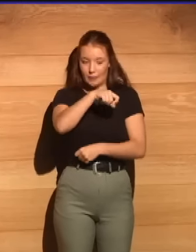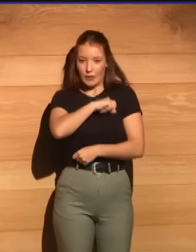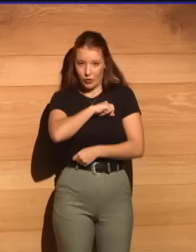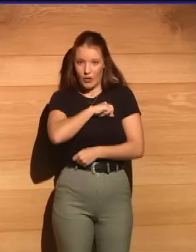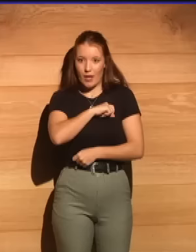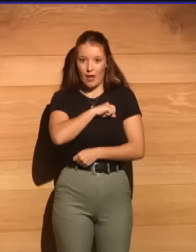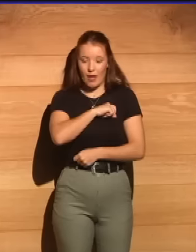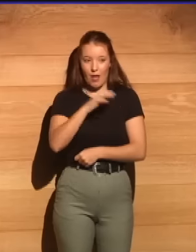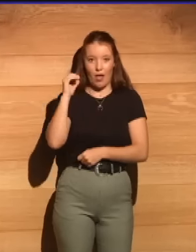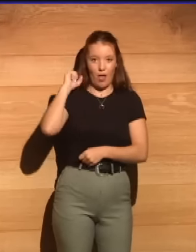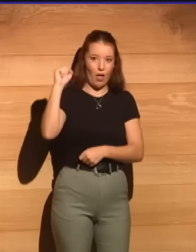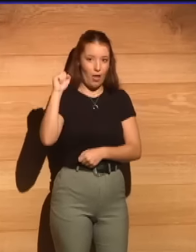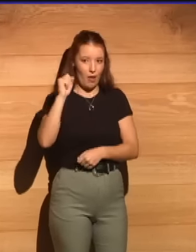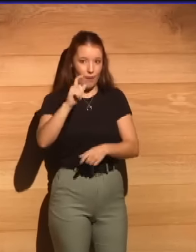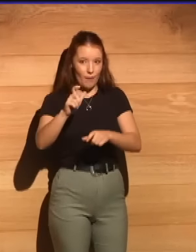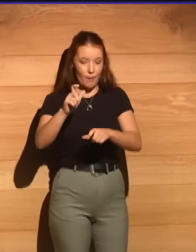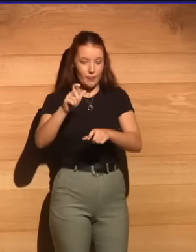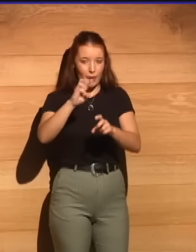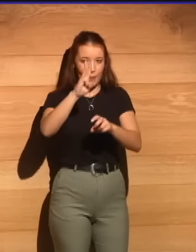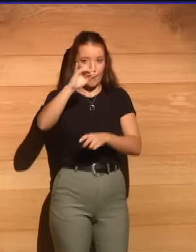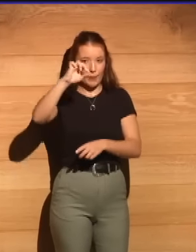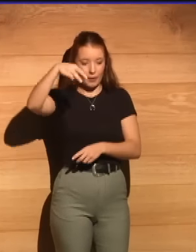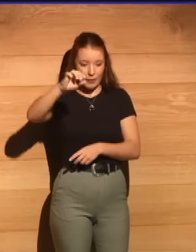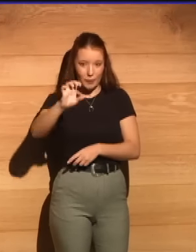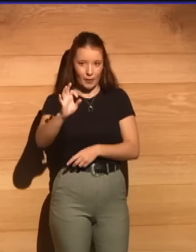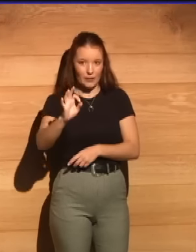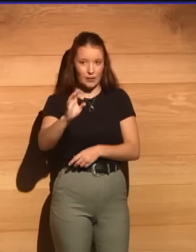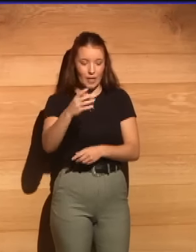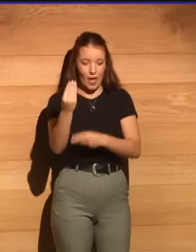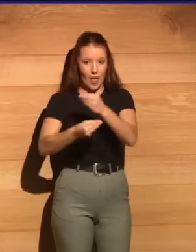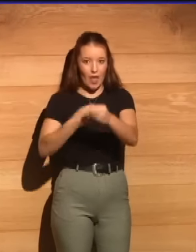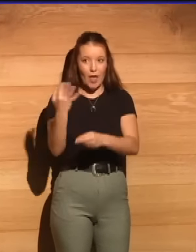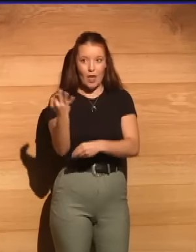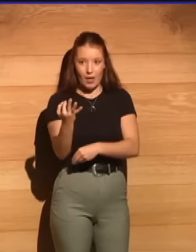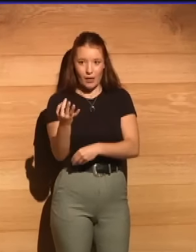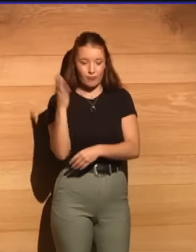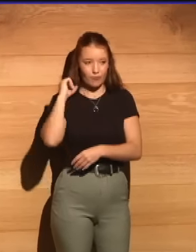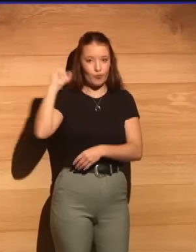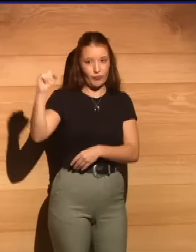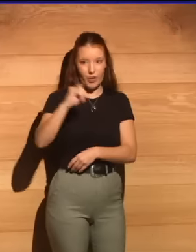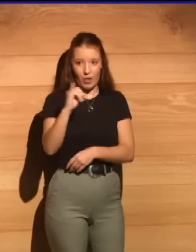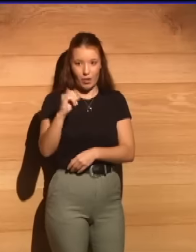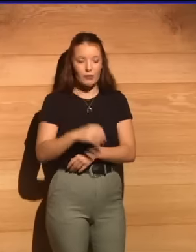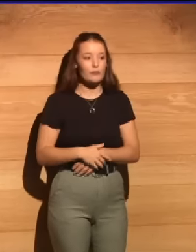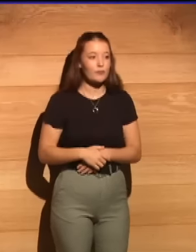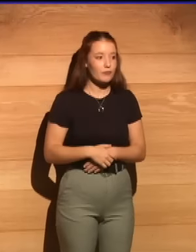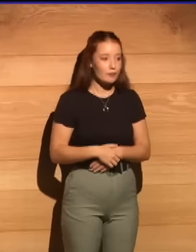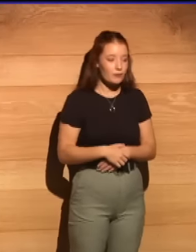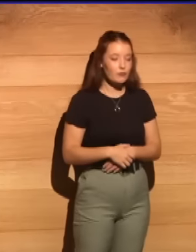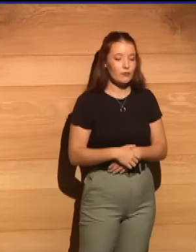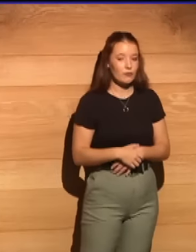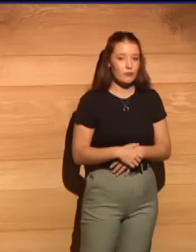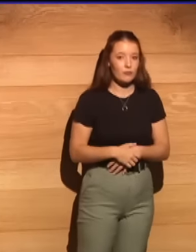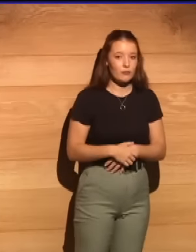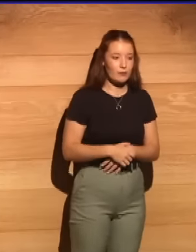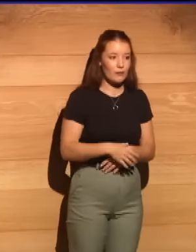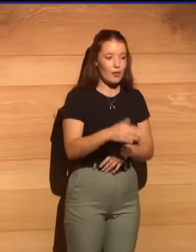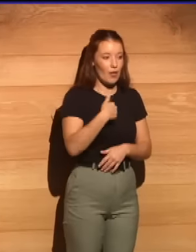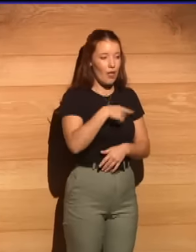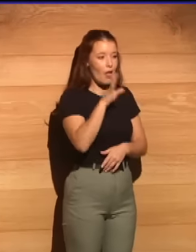depender de lo que ocurra con las pymes y con los autónomos. Así es. Hacía referencia al índice DESI, que como sabéis es el índice